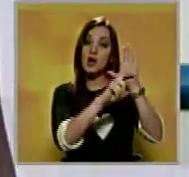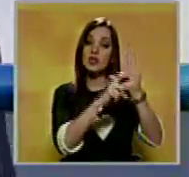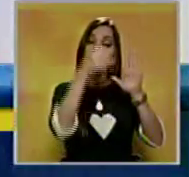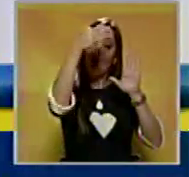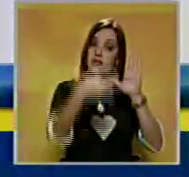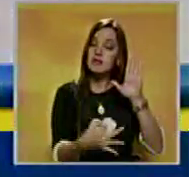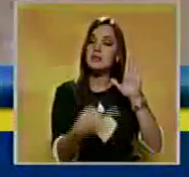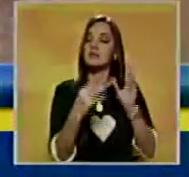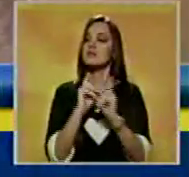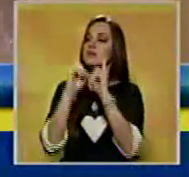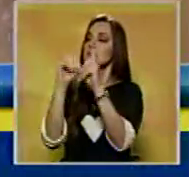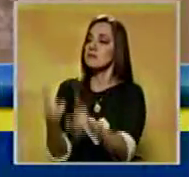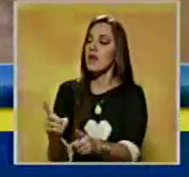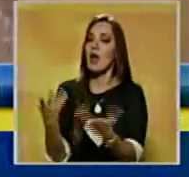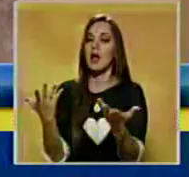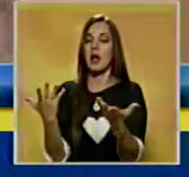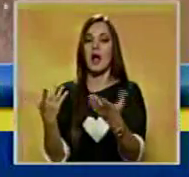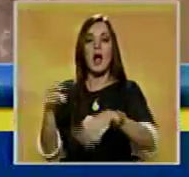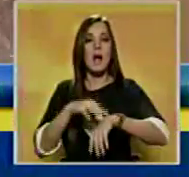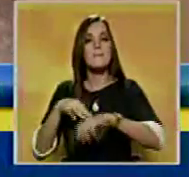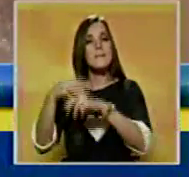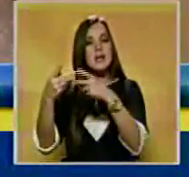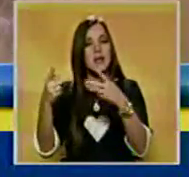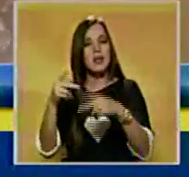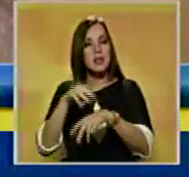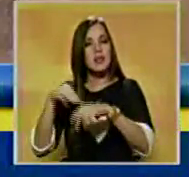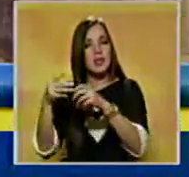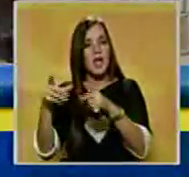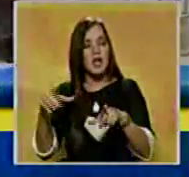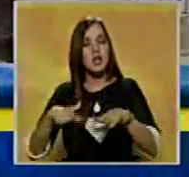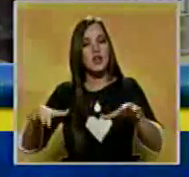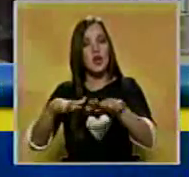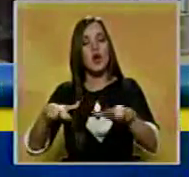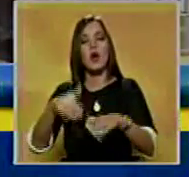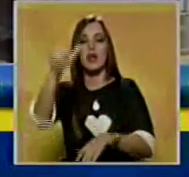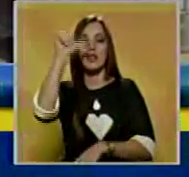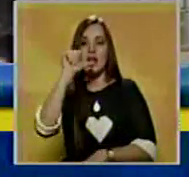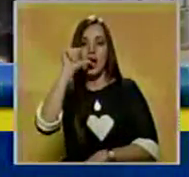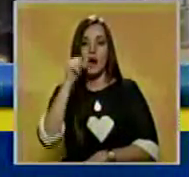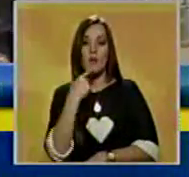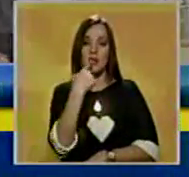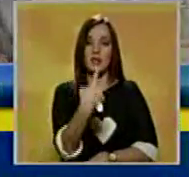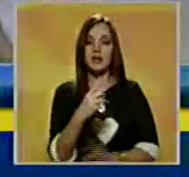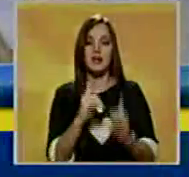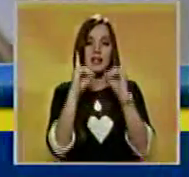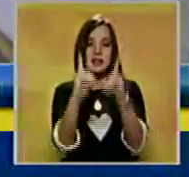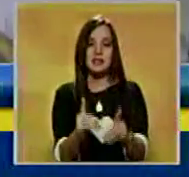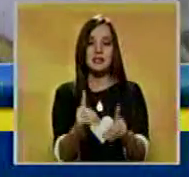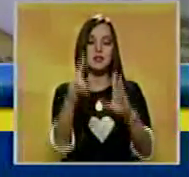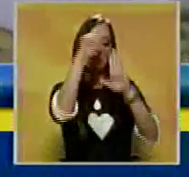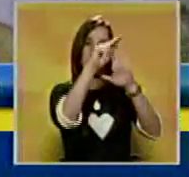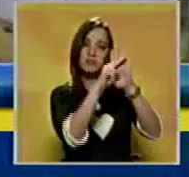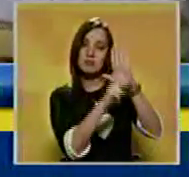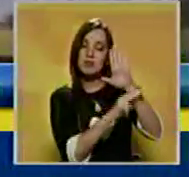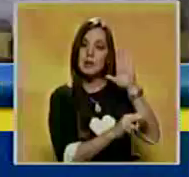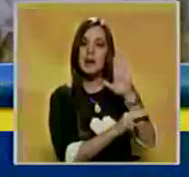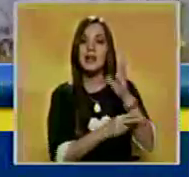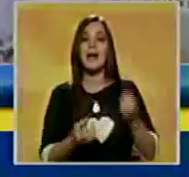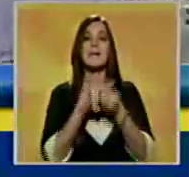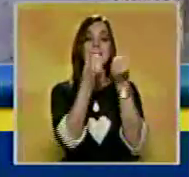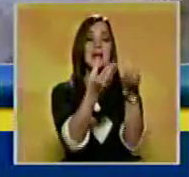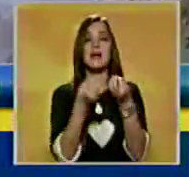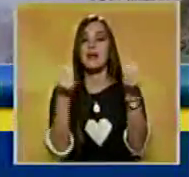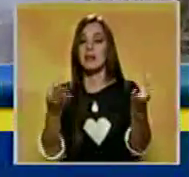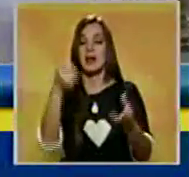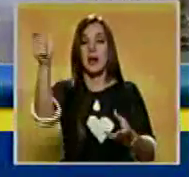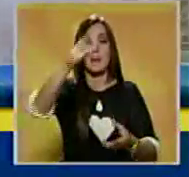ministerio para el con socialismo y aguas a dictar por vía de excepción las medidas que estime pertinentes a fin de garantizar a los